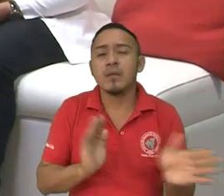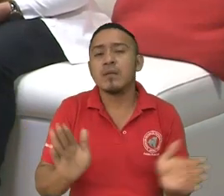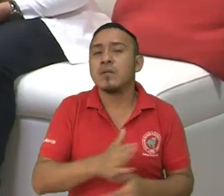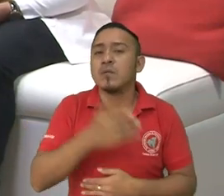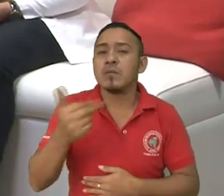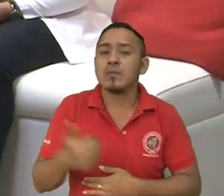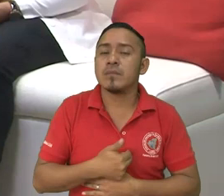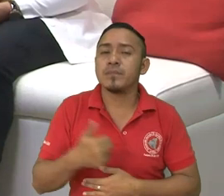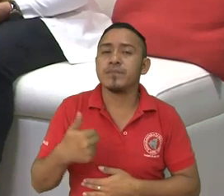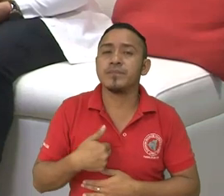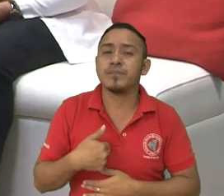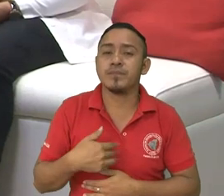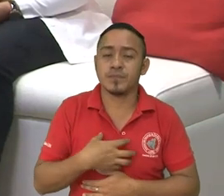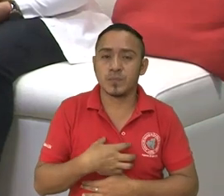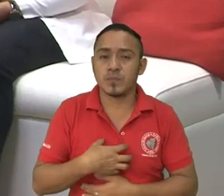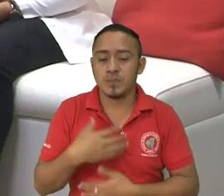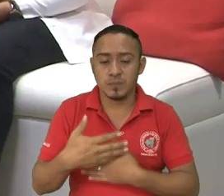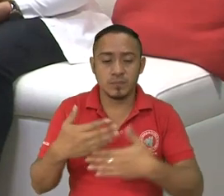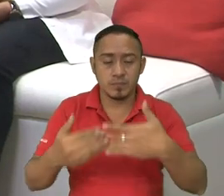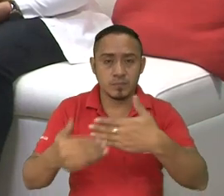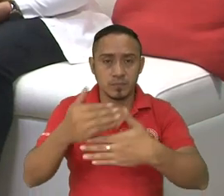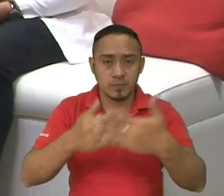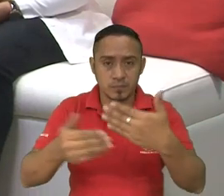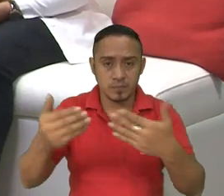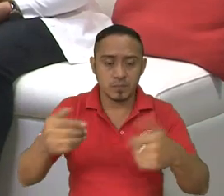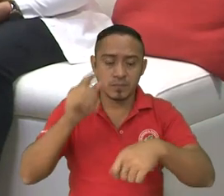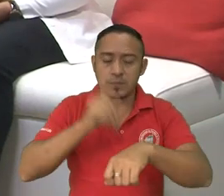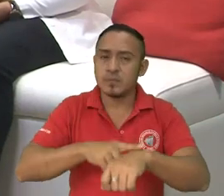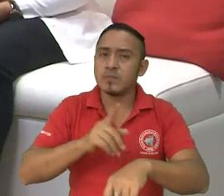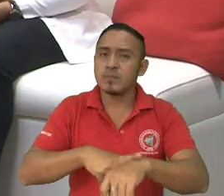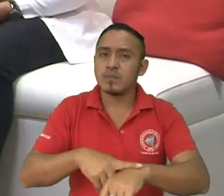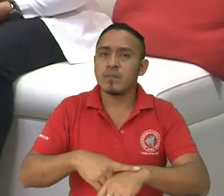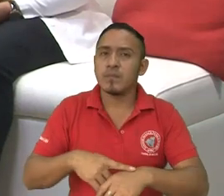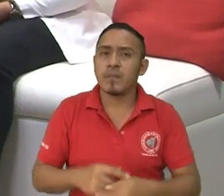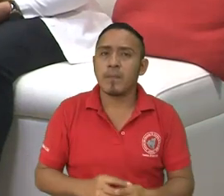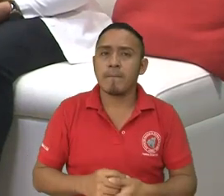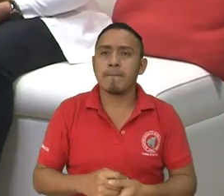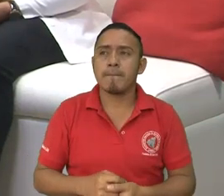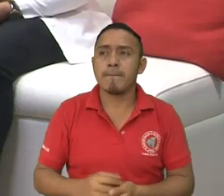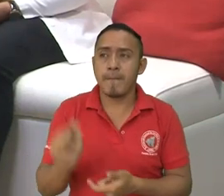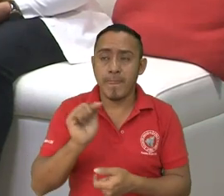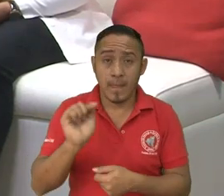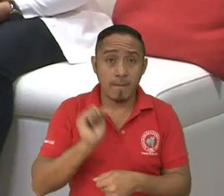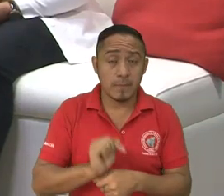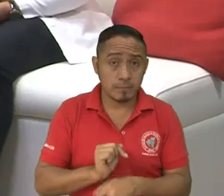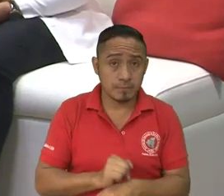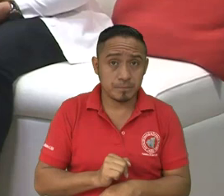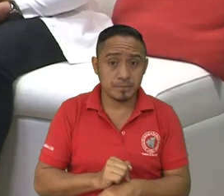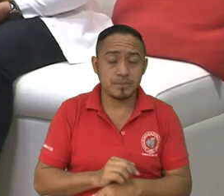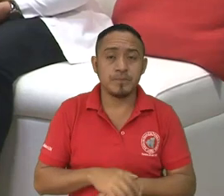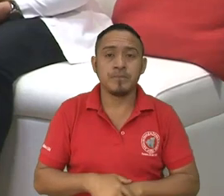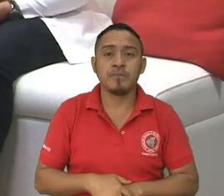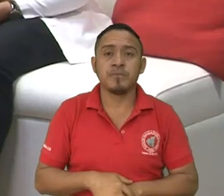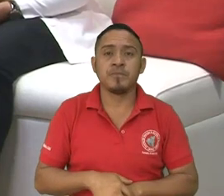pueden ir construyendo esa autoestima de los niños aparte del tiempo en esa edad temprana,